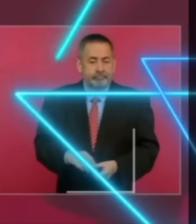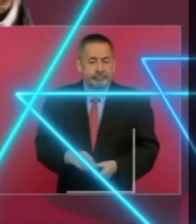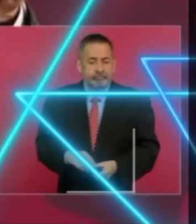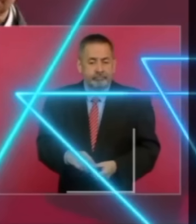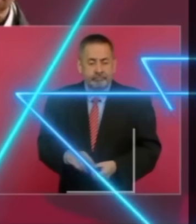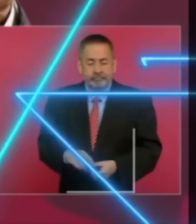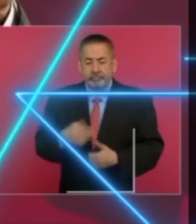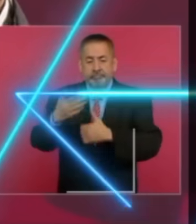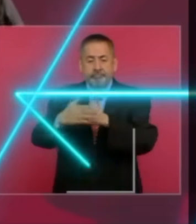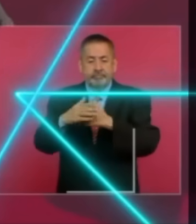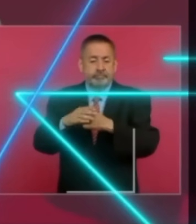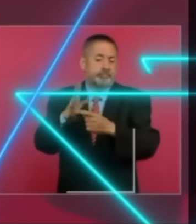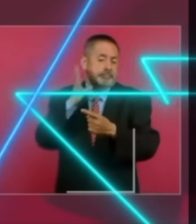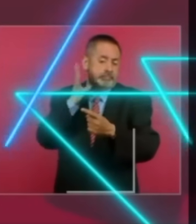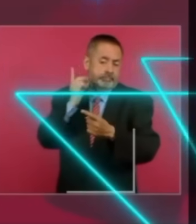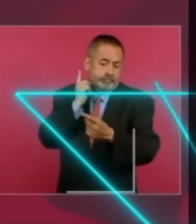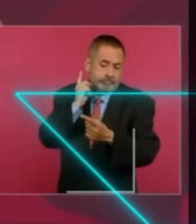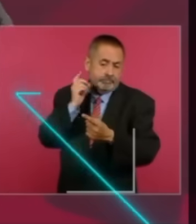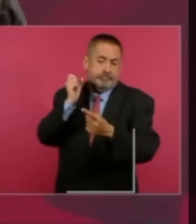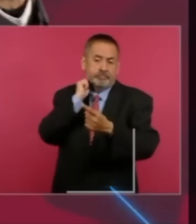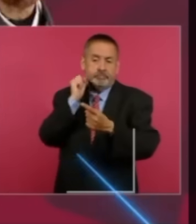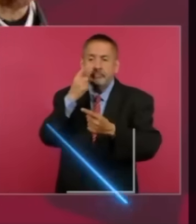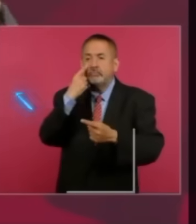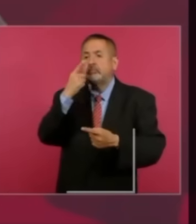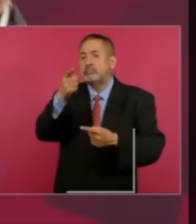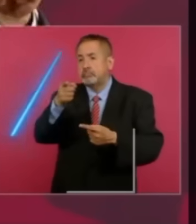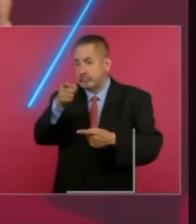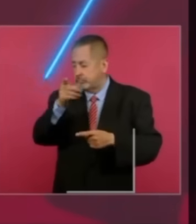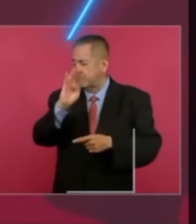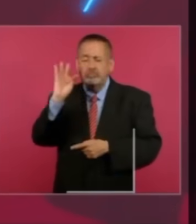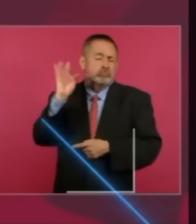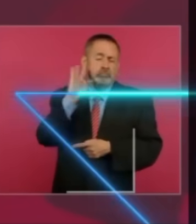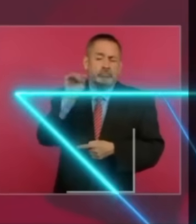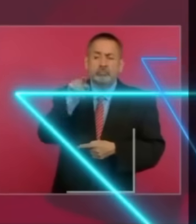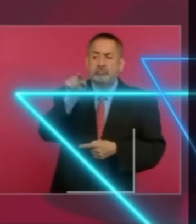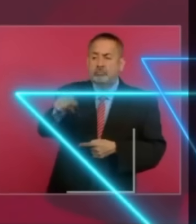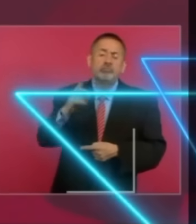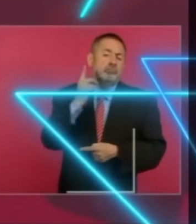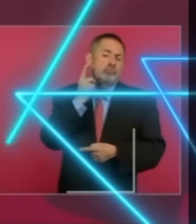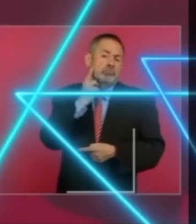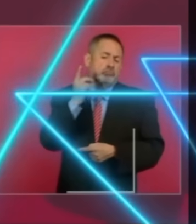en la cámara de diputados en la cámara de senadores si ganas